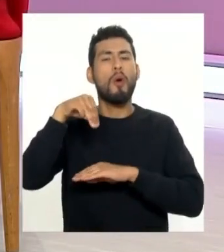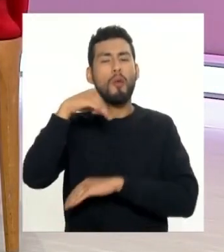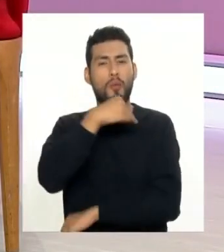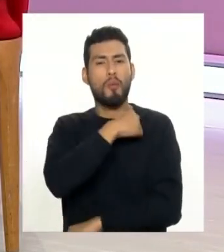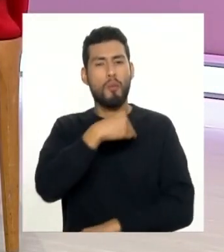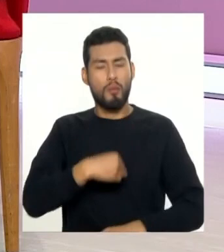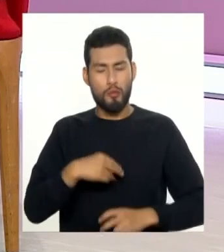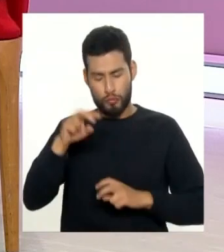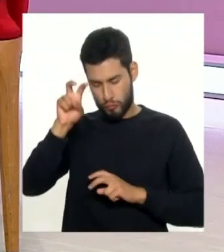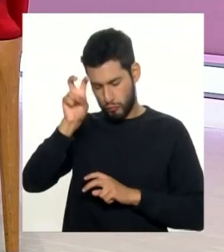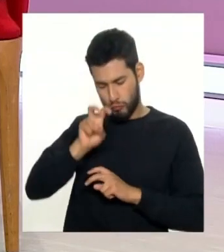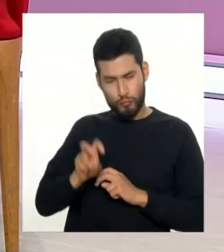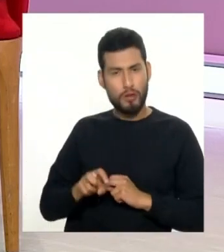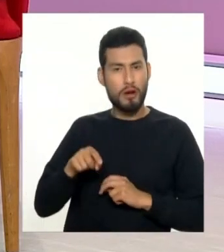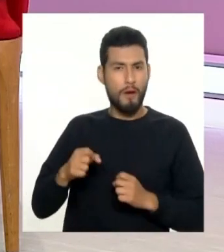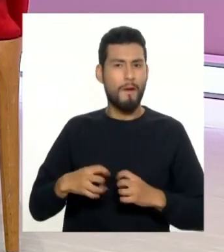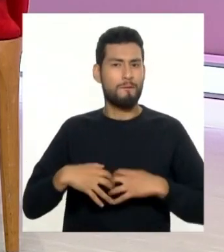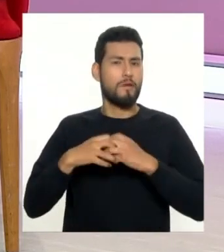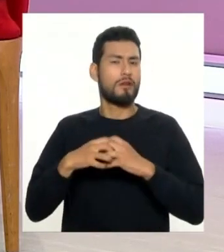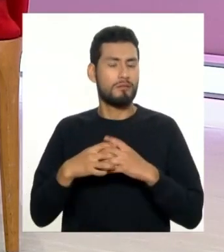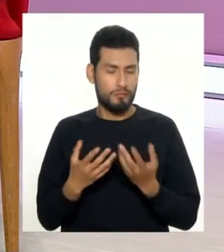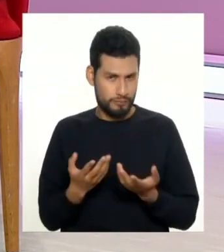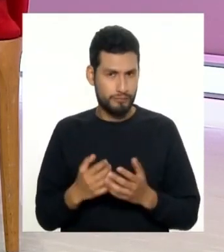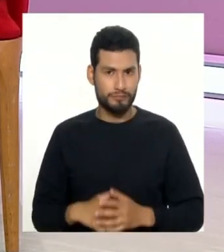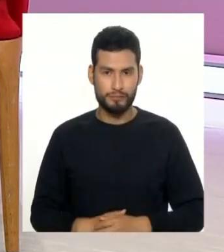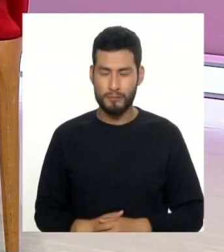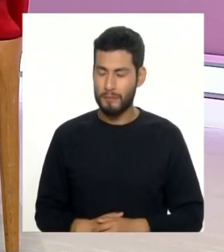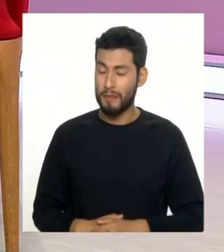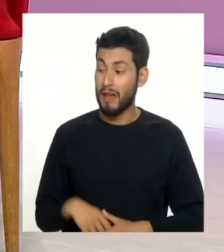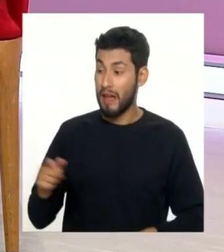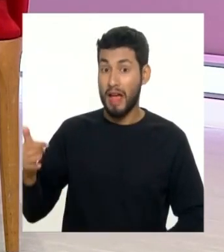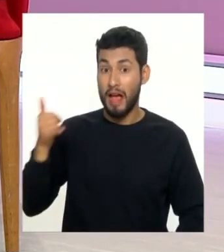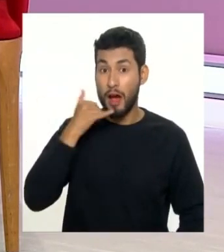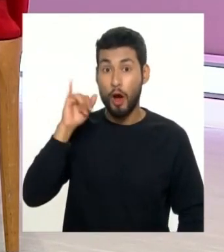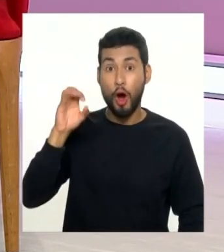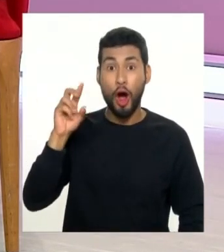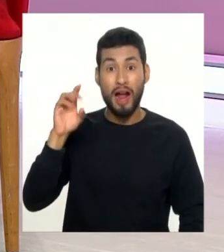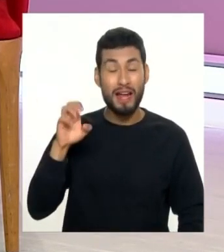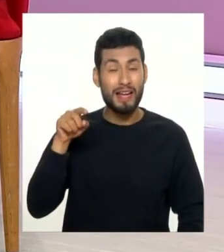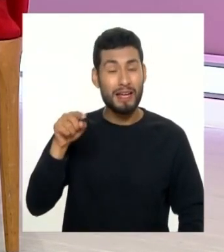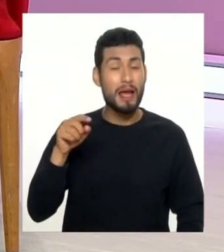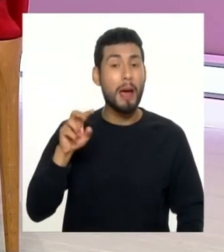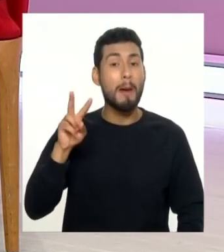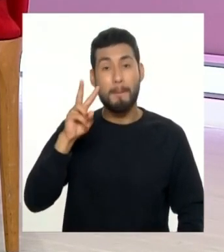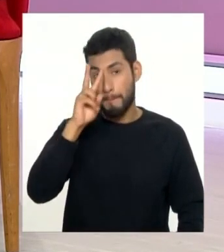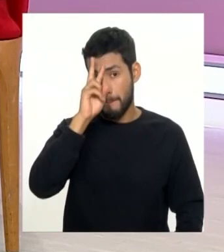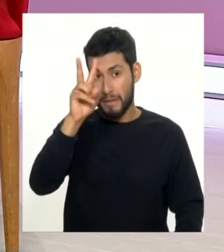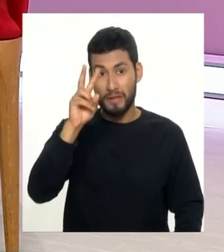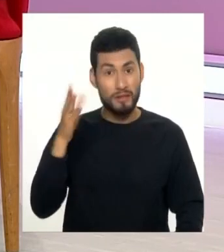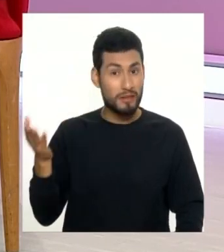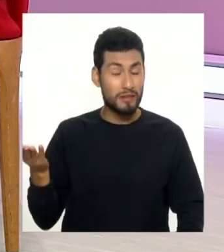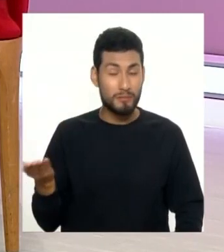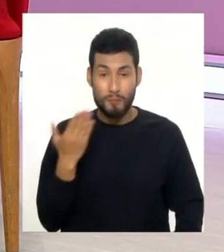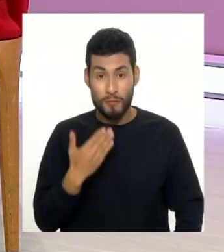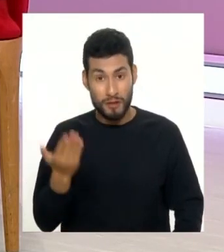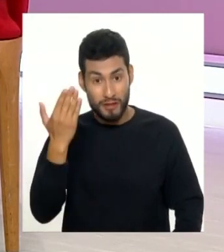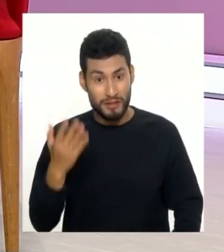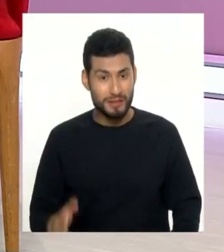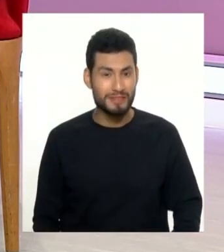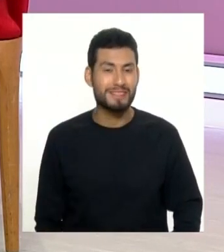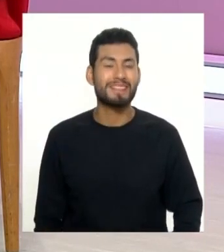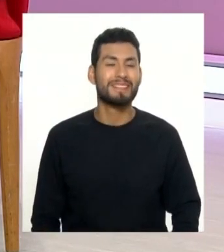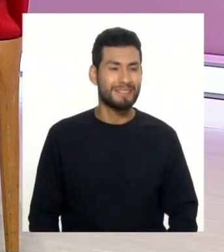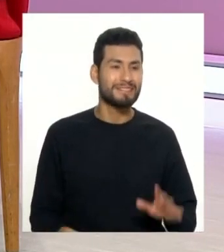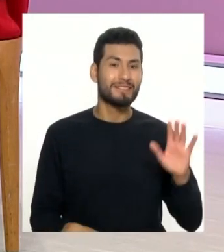otra llamada, Jorge de la Victoria. Buenos días, Jorge. Buenos días. ¿Aló? Sí, Jorge,